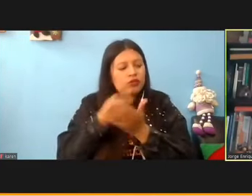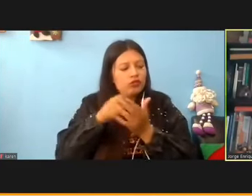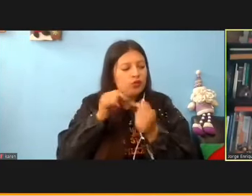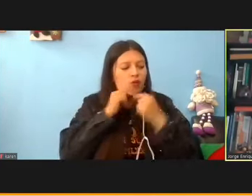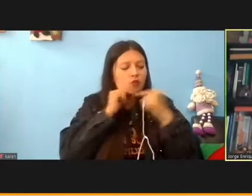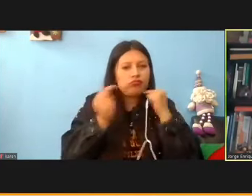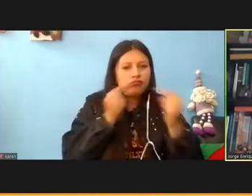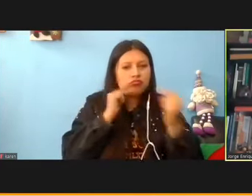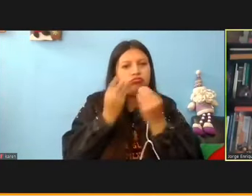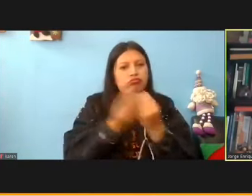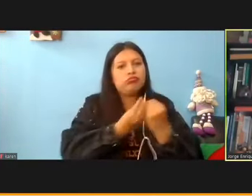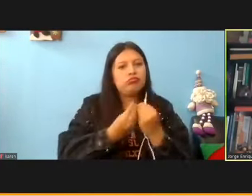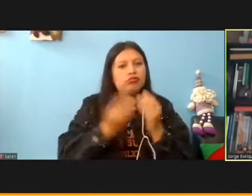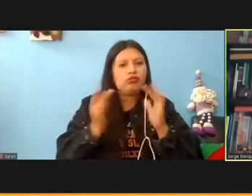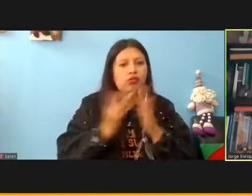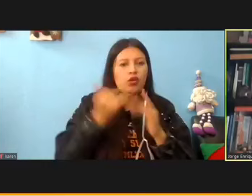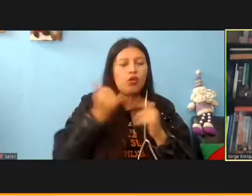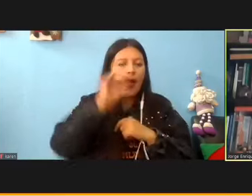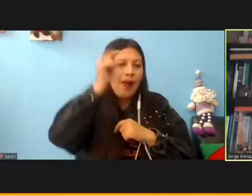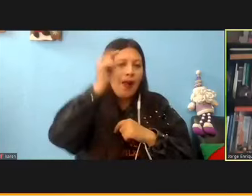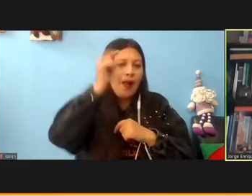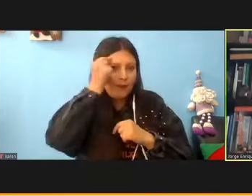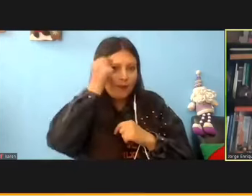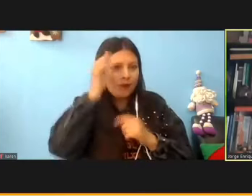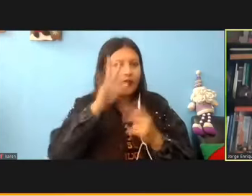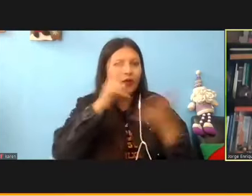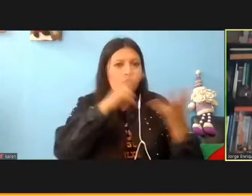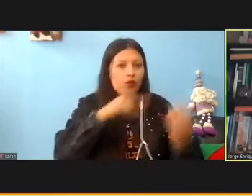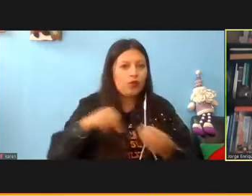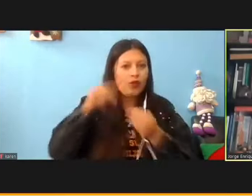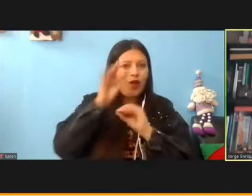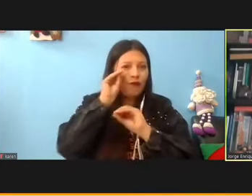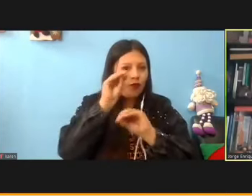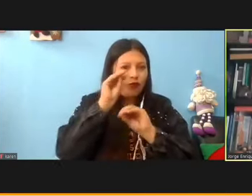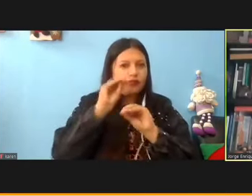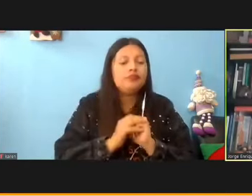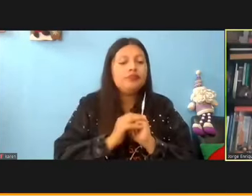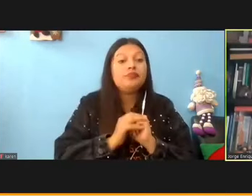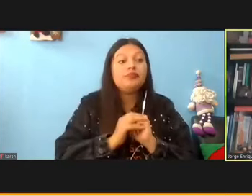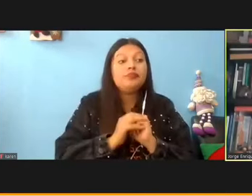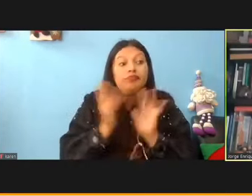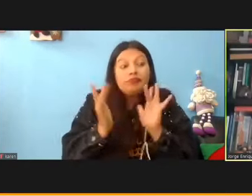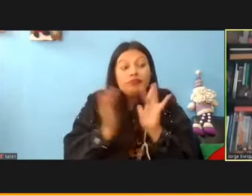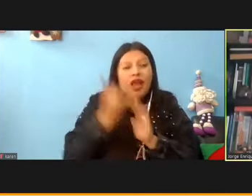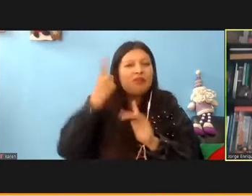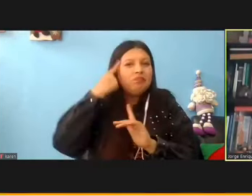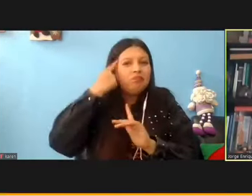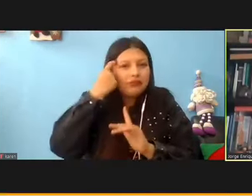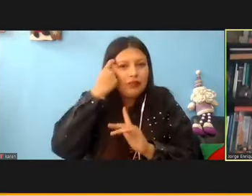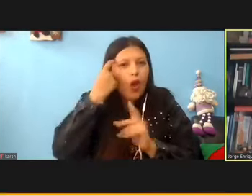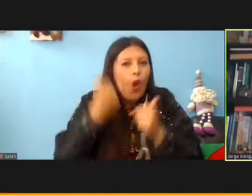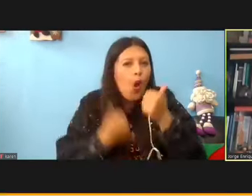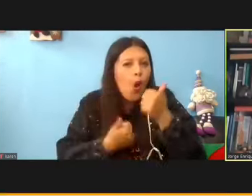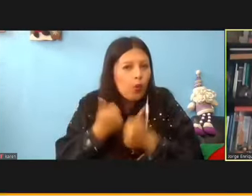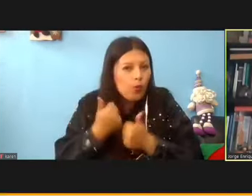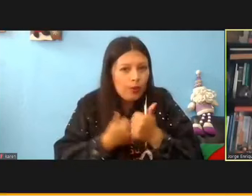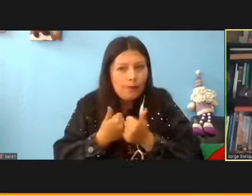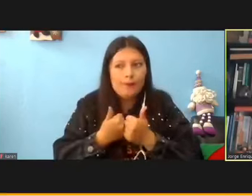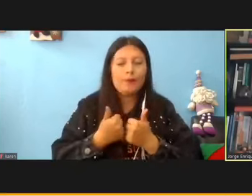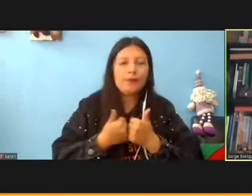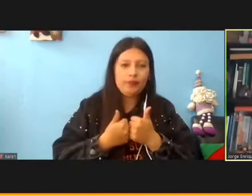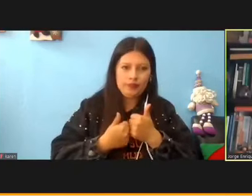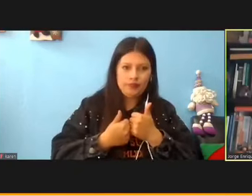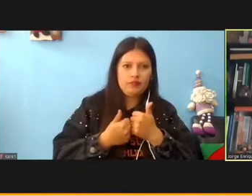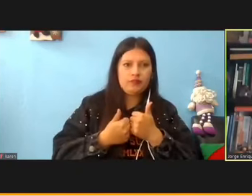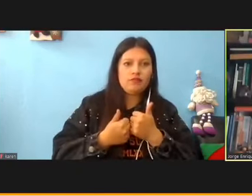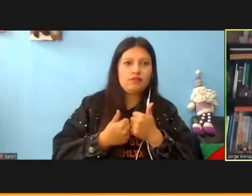reflexiones alrededor sobre la memoria, la educación y la formación. Y en términos de desafíos, el primero, creo que en tono